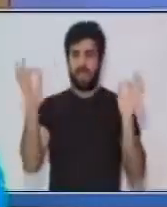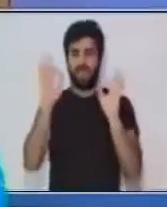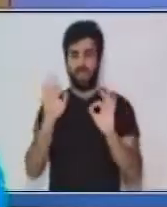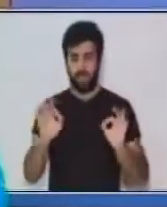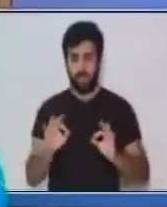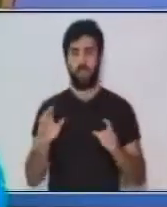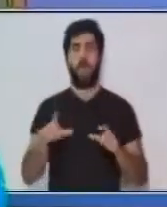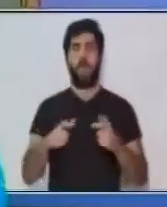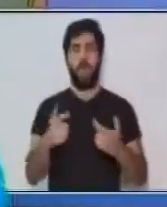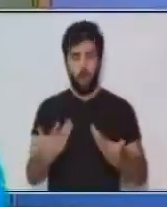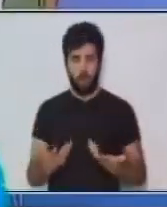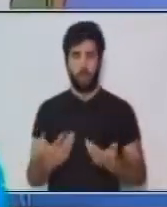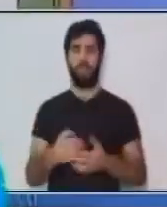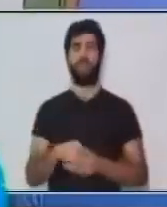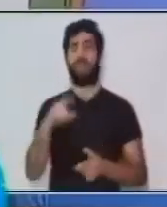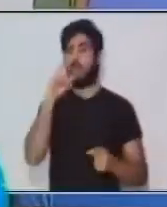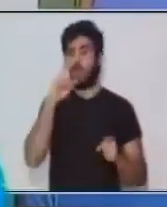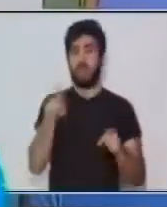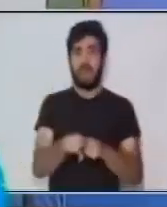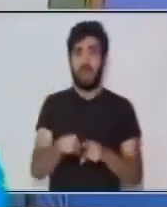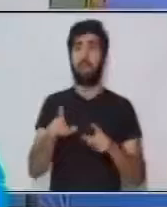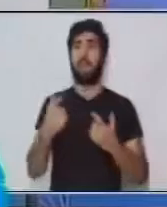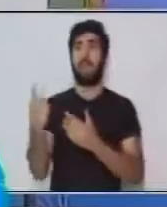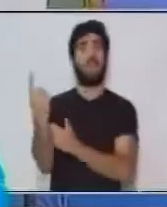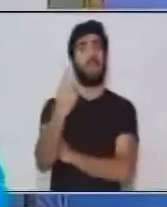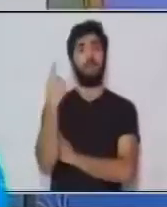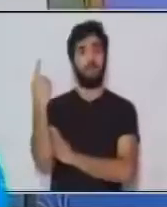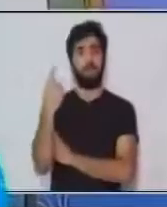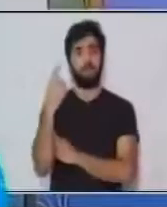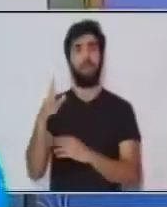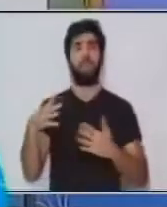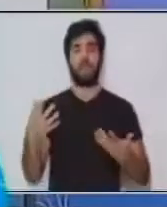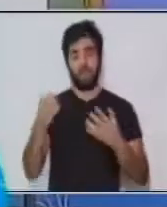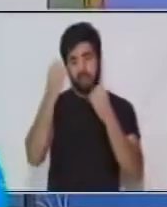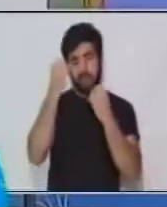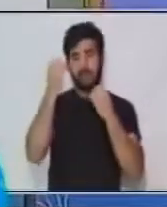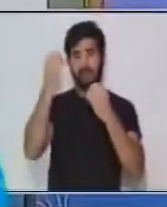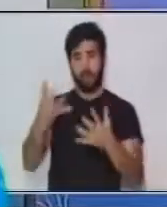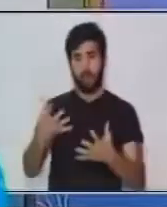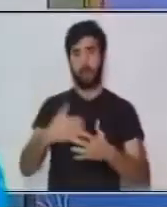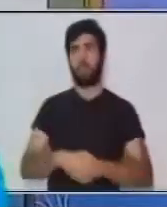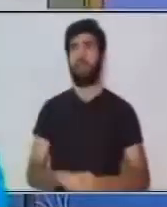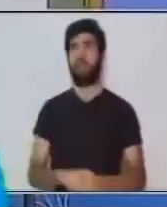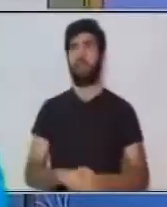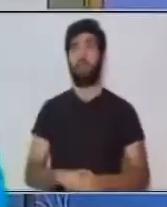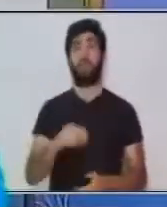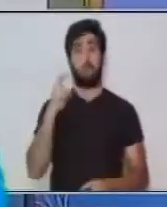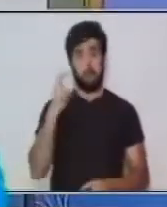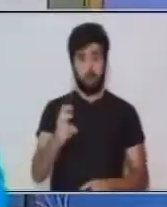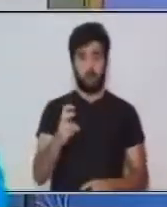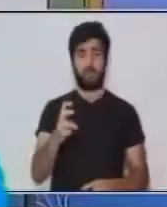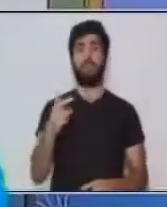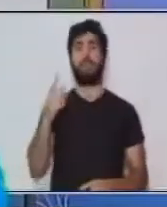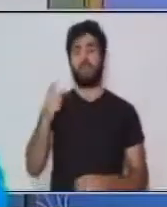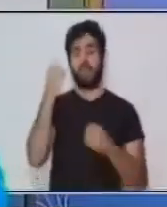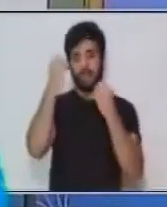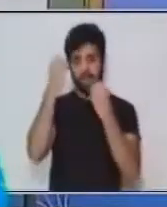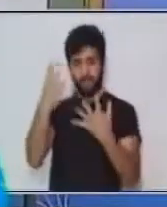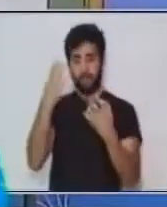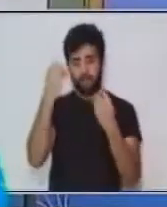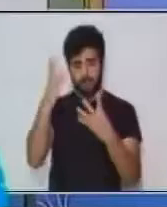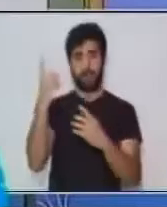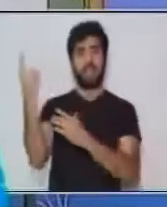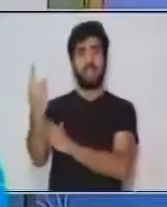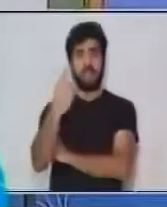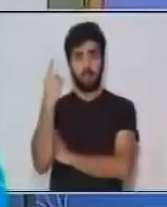la información, pero sobre todo la importancia que tiene la información. Por ende, como la información es importante,